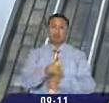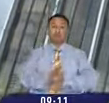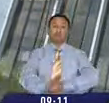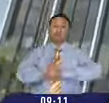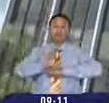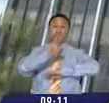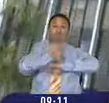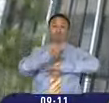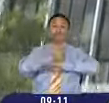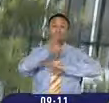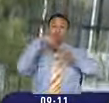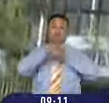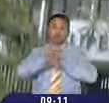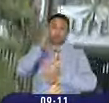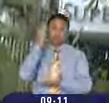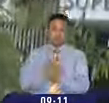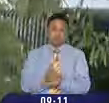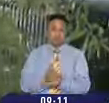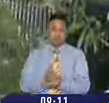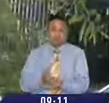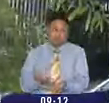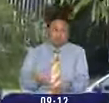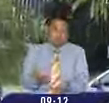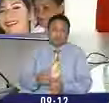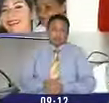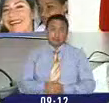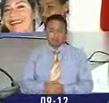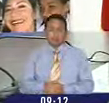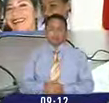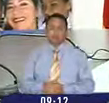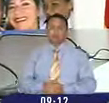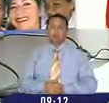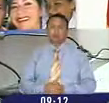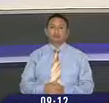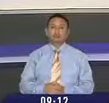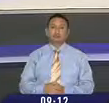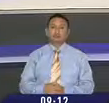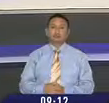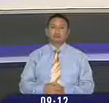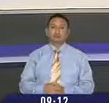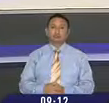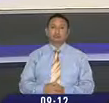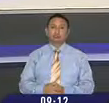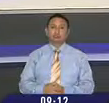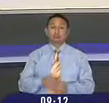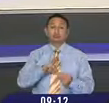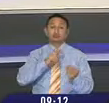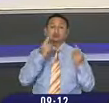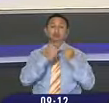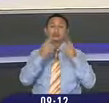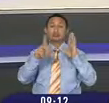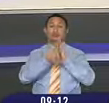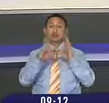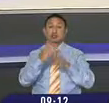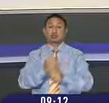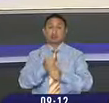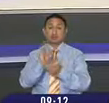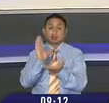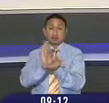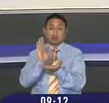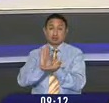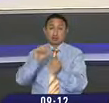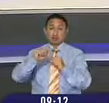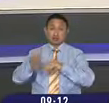del superintendente de bancos, informó Valeria Navarro. Las reformas a la Ley de Seguridad aprobadas por la